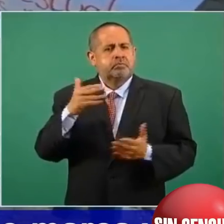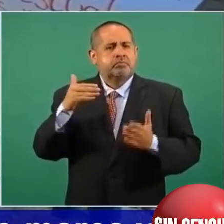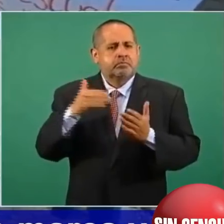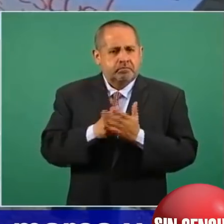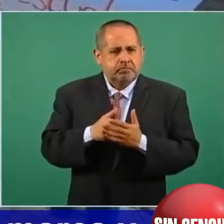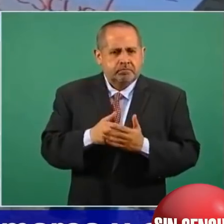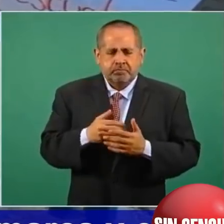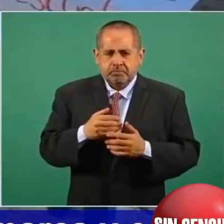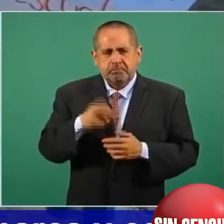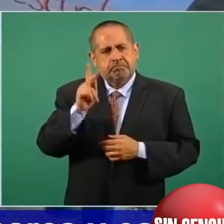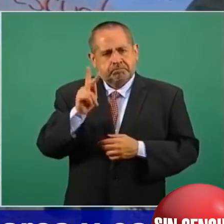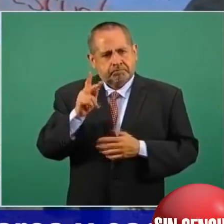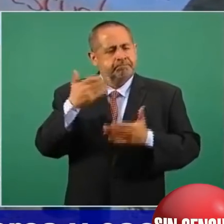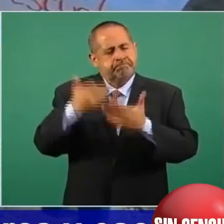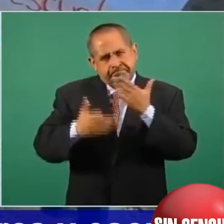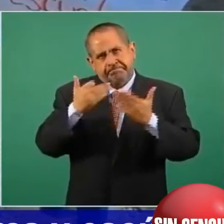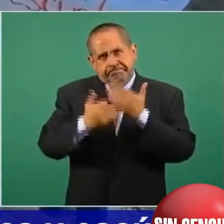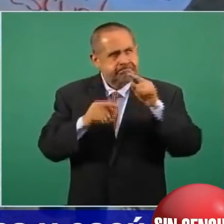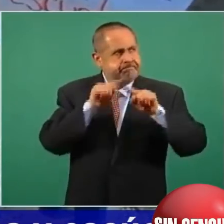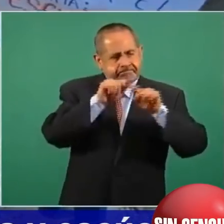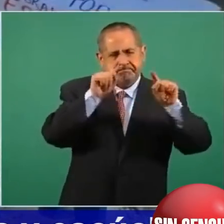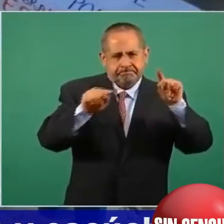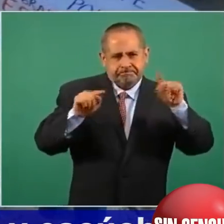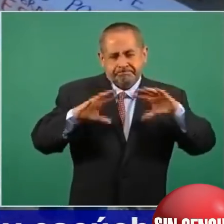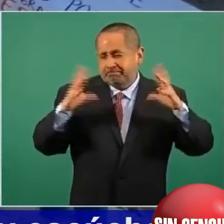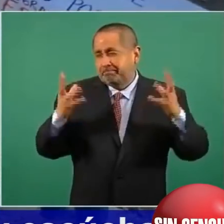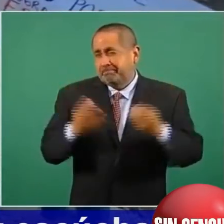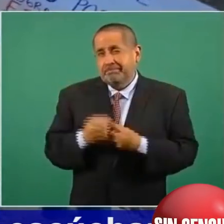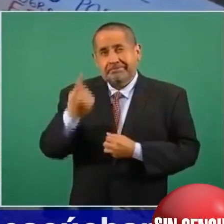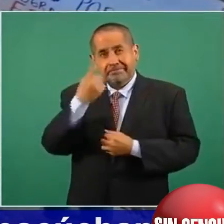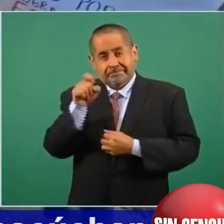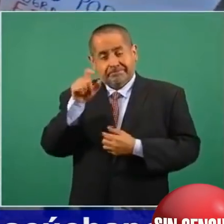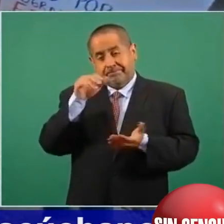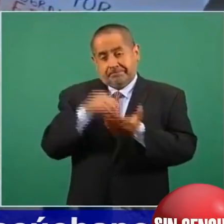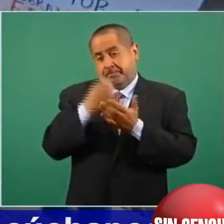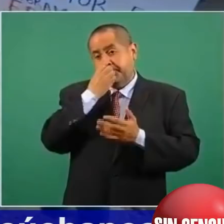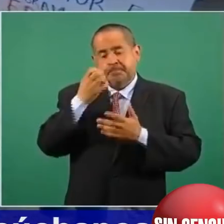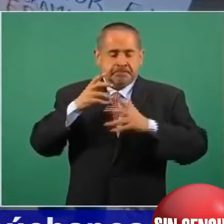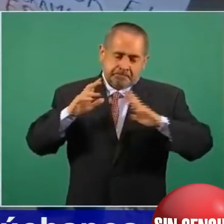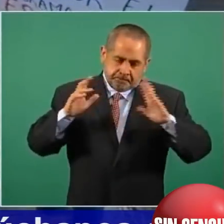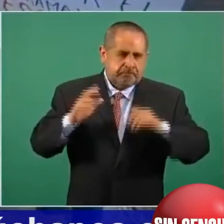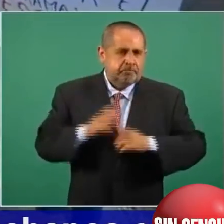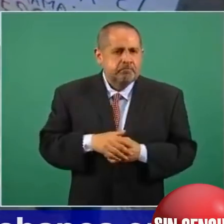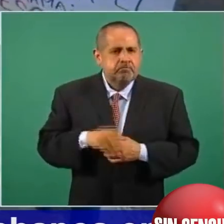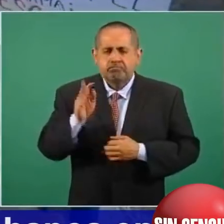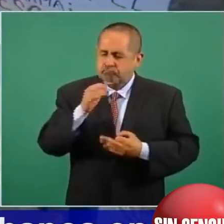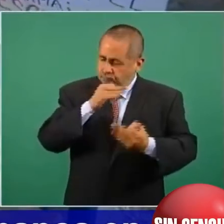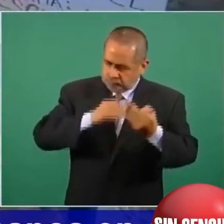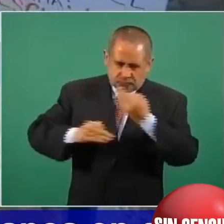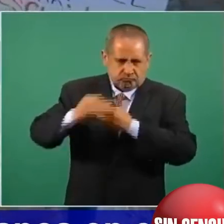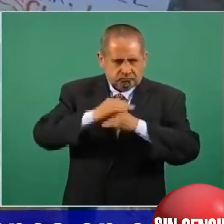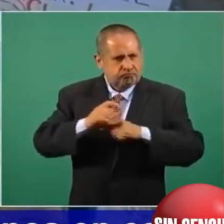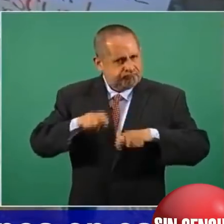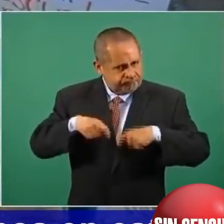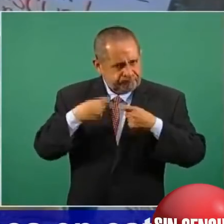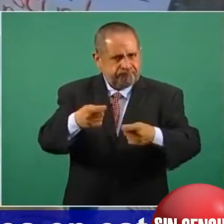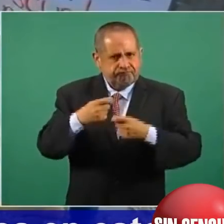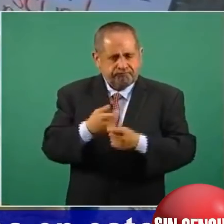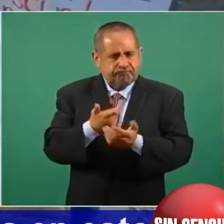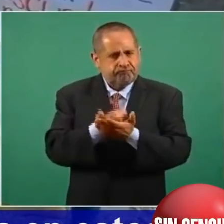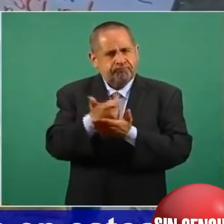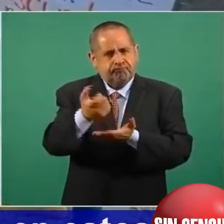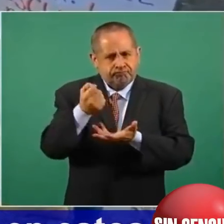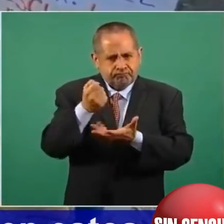50,000, pero nos faltan, porque son como 120,000. Pero todas van a tener su